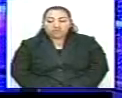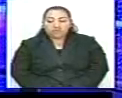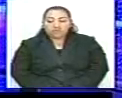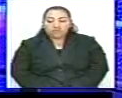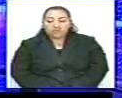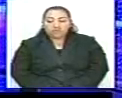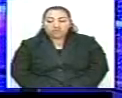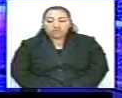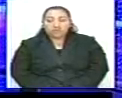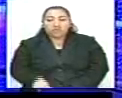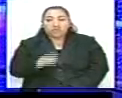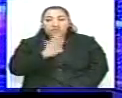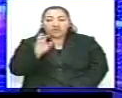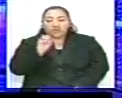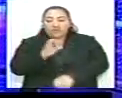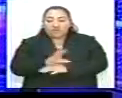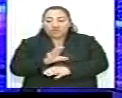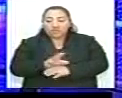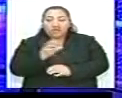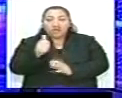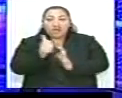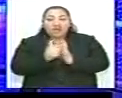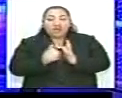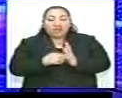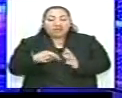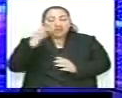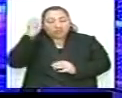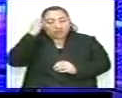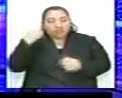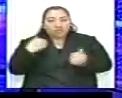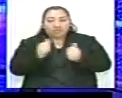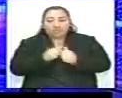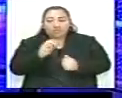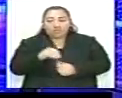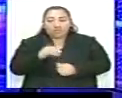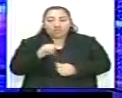¿Qué tal? ¿Cómo están? Muy buenas tardes. Esto es Agenda Parlamentaria. Los acompaña Mario Brais. Son una...